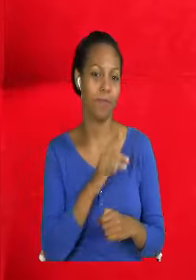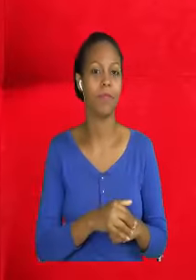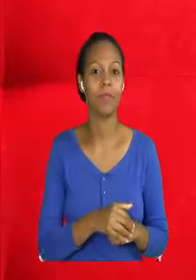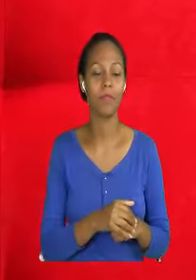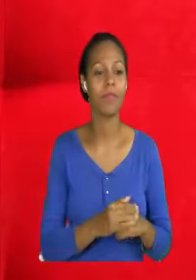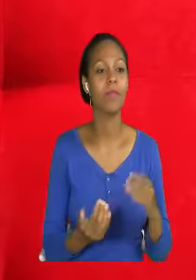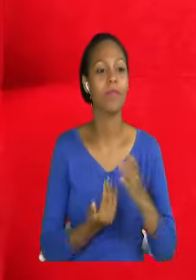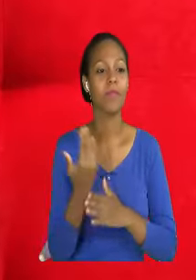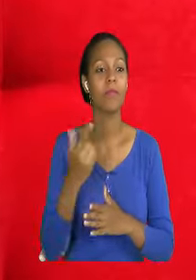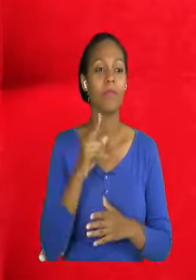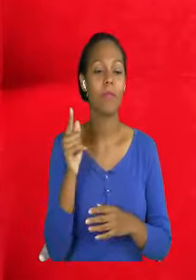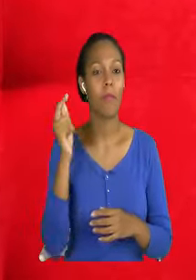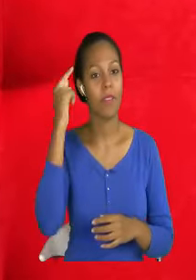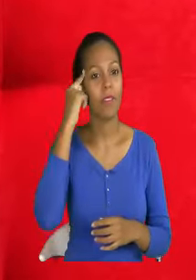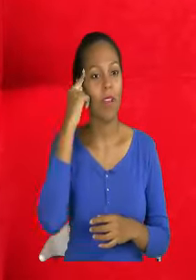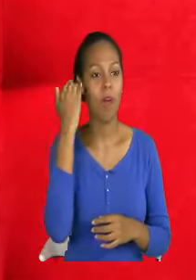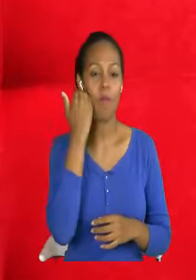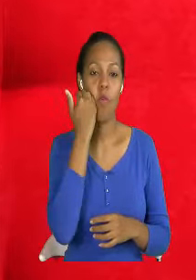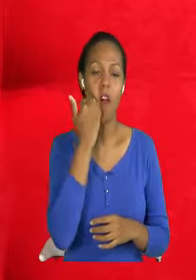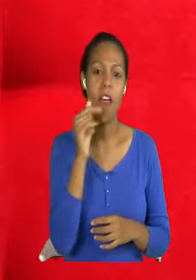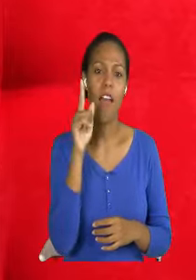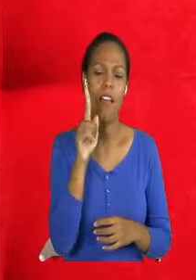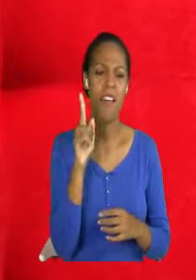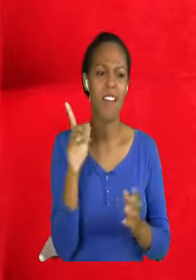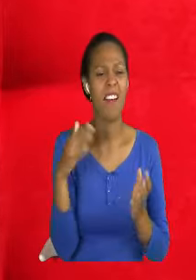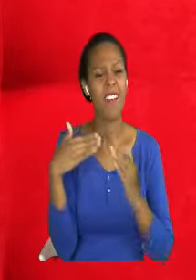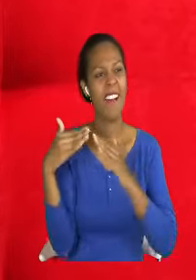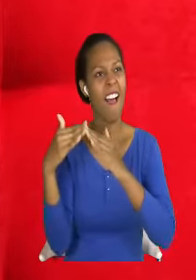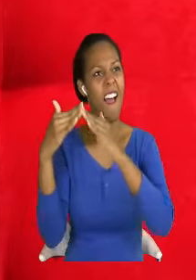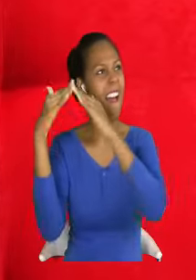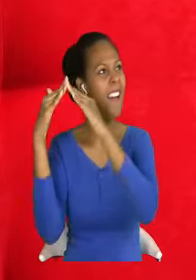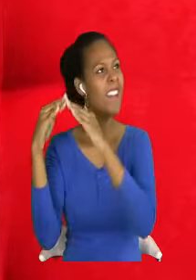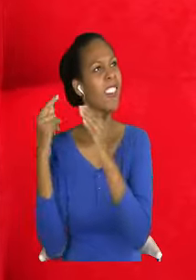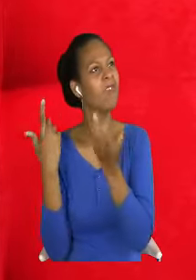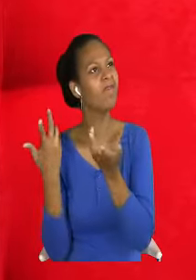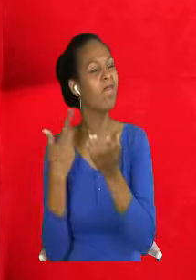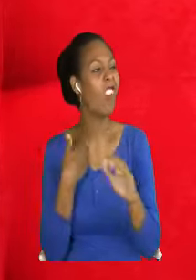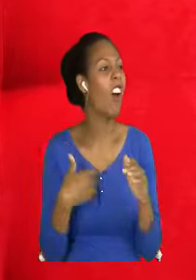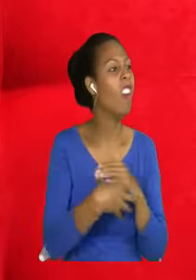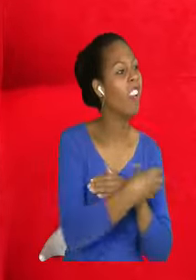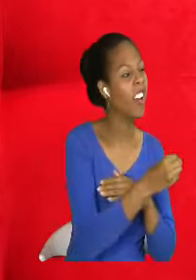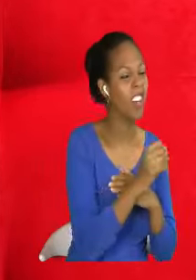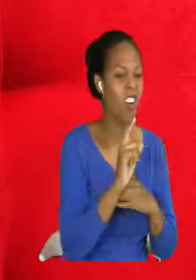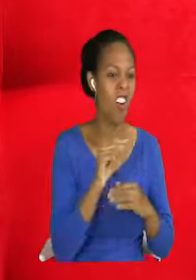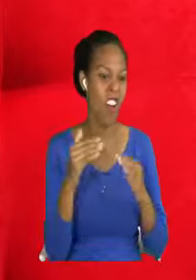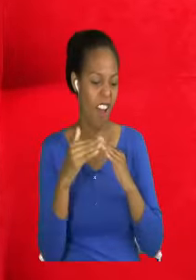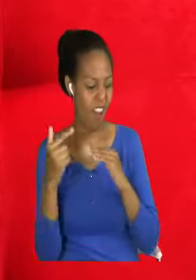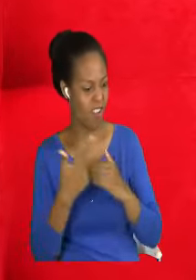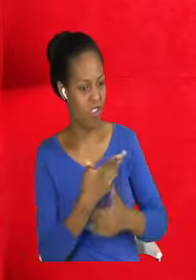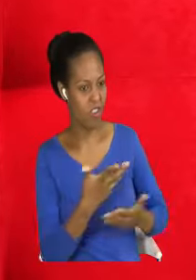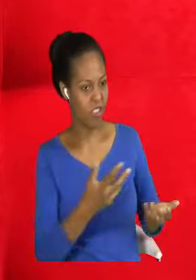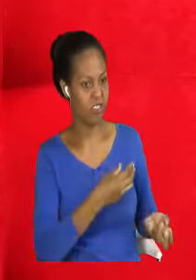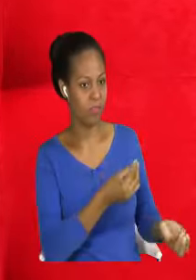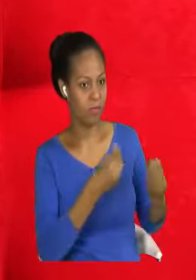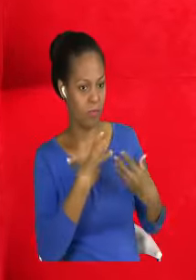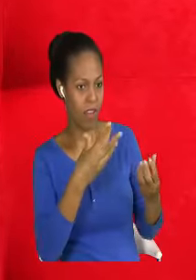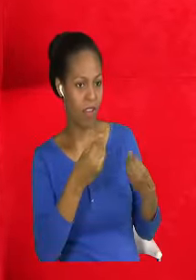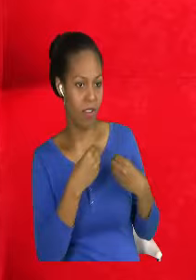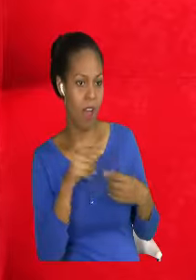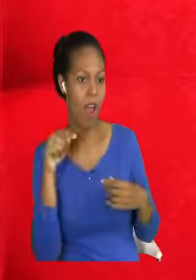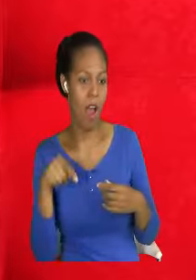pensando en las mujeres que no quieren salir de sus casas y quieren recibir los productos directamente en la puerta de sus casas, desde la comodidad de su